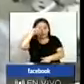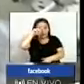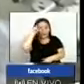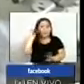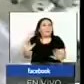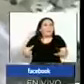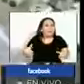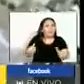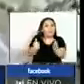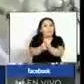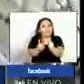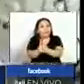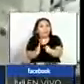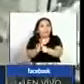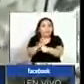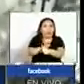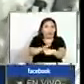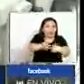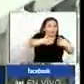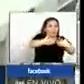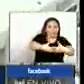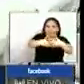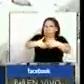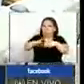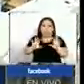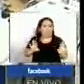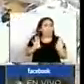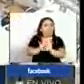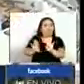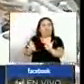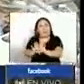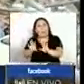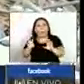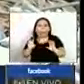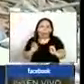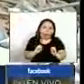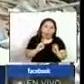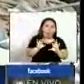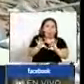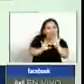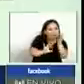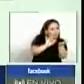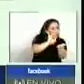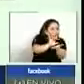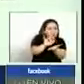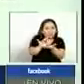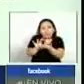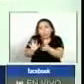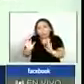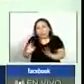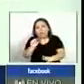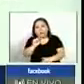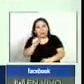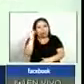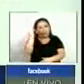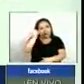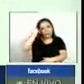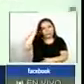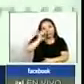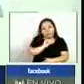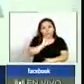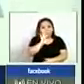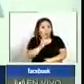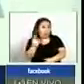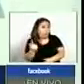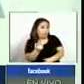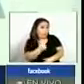pandemia, algunas empresas suspendieron operaciones o redujeron su capacidad de producción, un argumento que utilizaron los